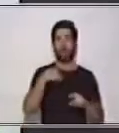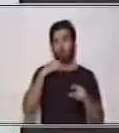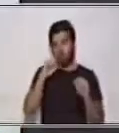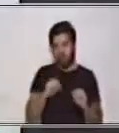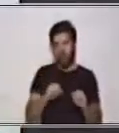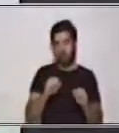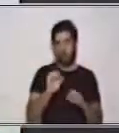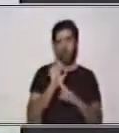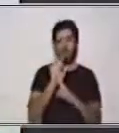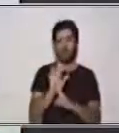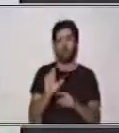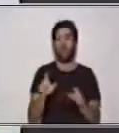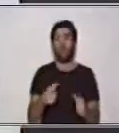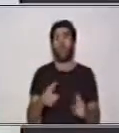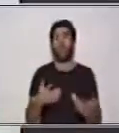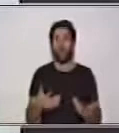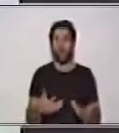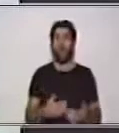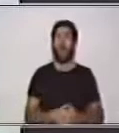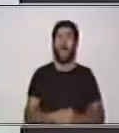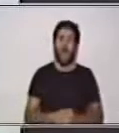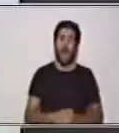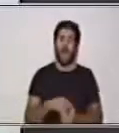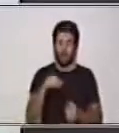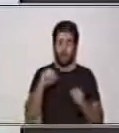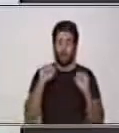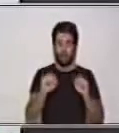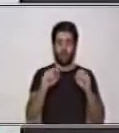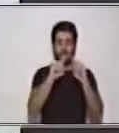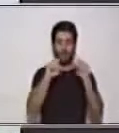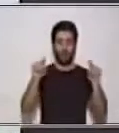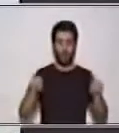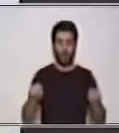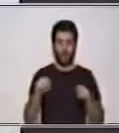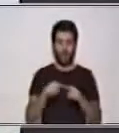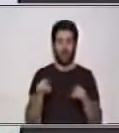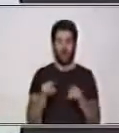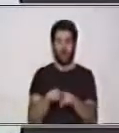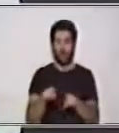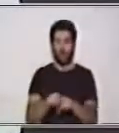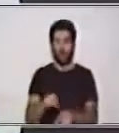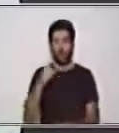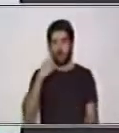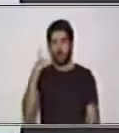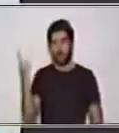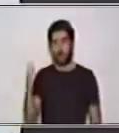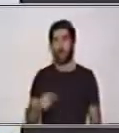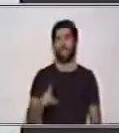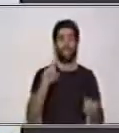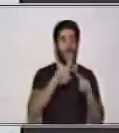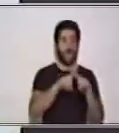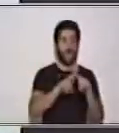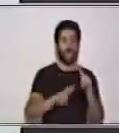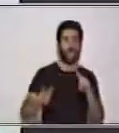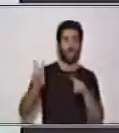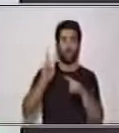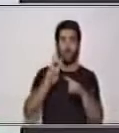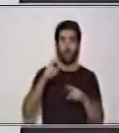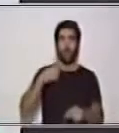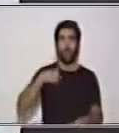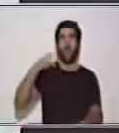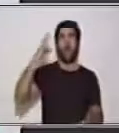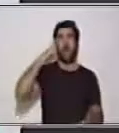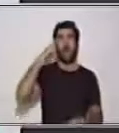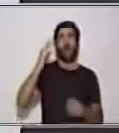puedo representar con un cuadrado. X al cuadrado me recuerda